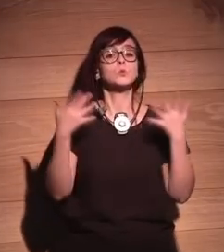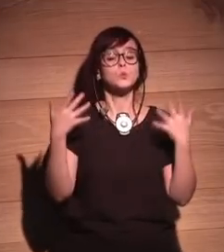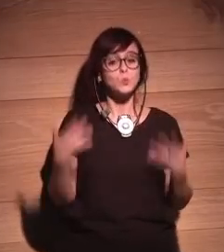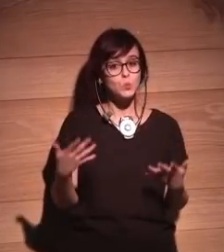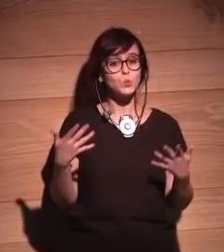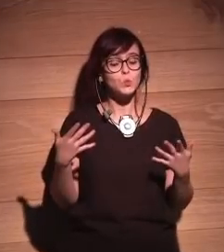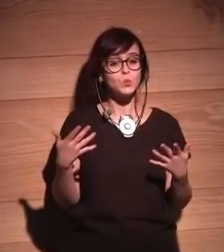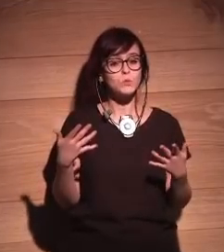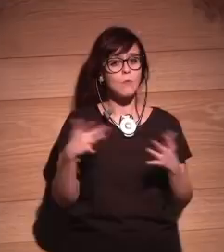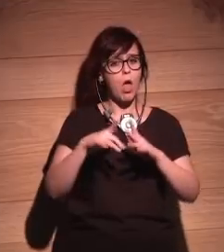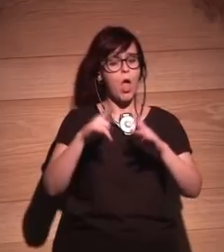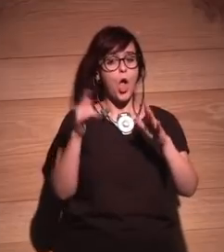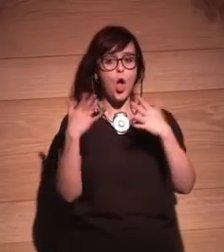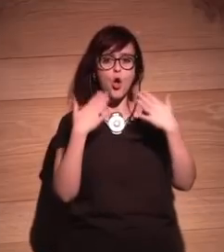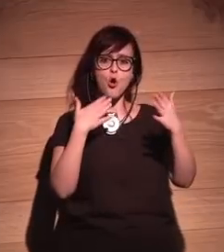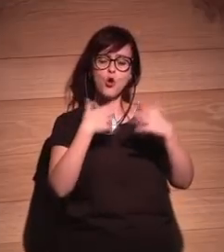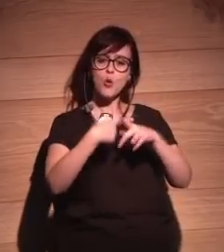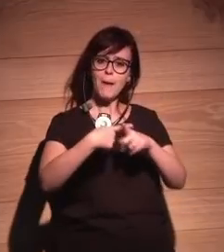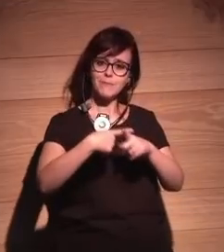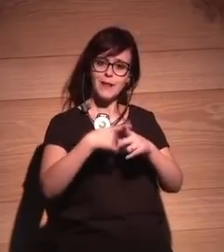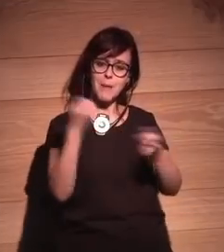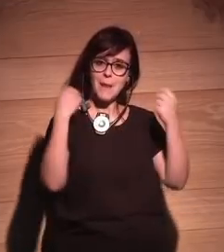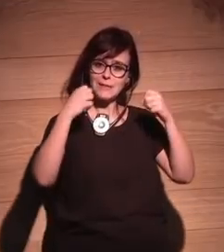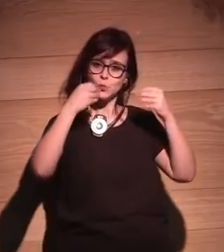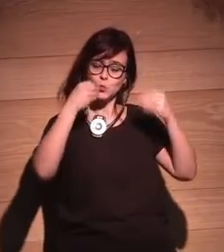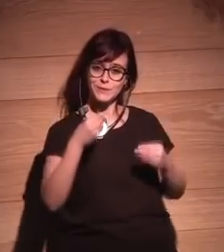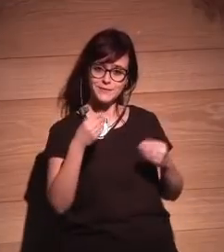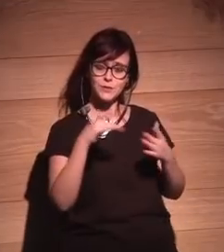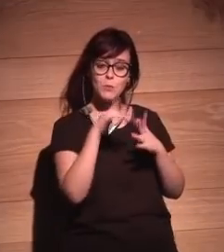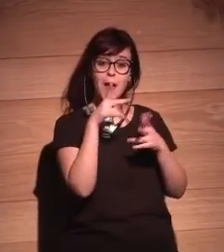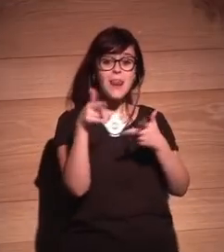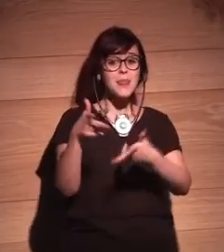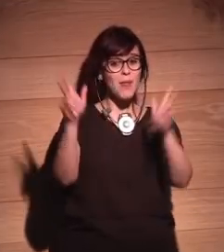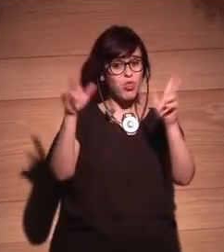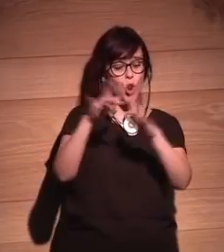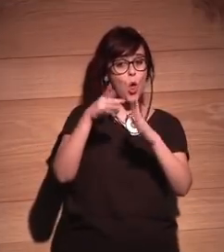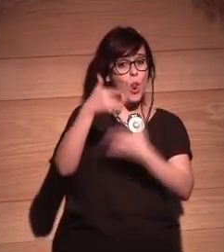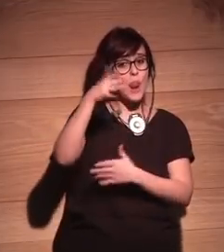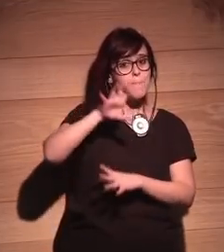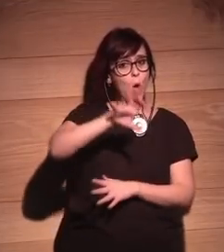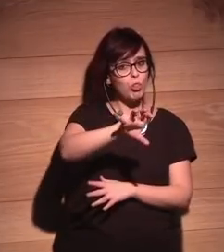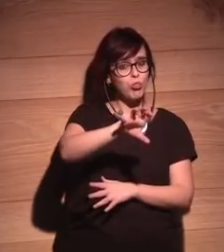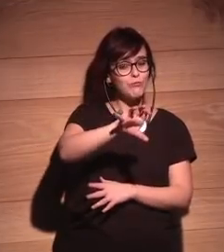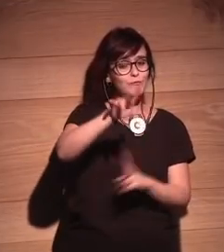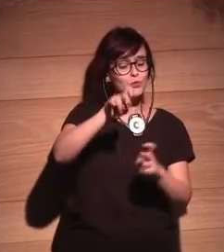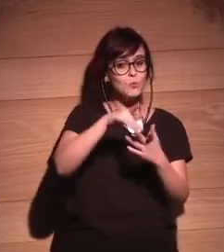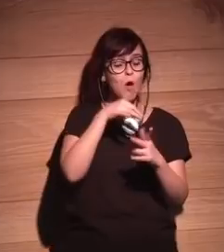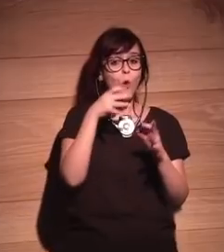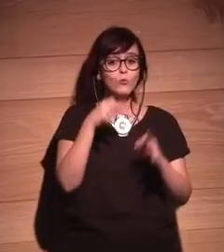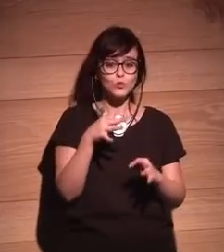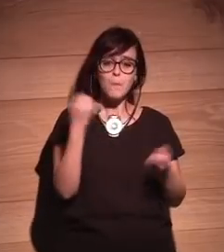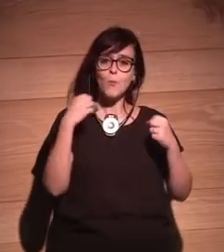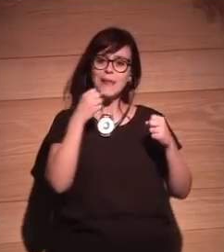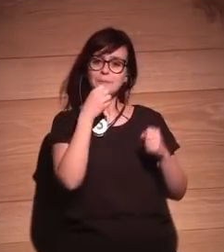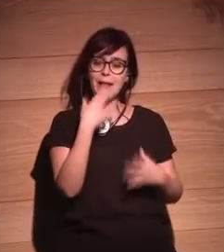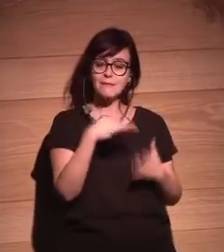Se trata de compartir buenas prácticas, es algo que dice en Libération o Le Monde. Se trata de aportar